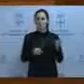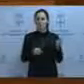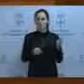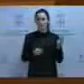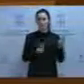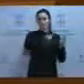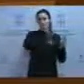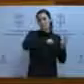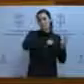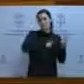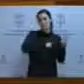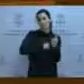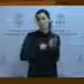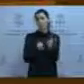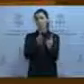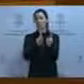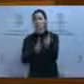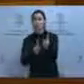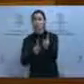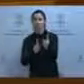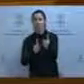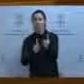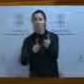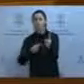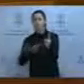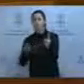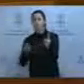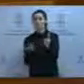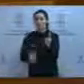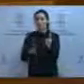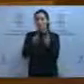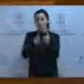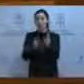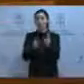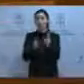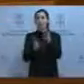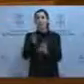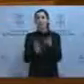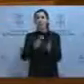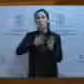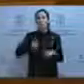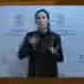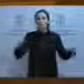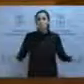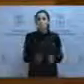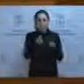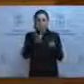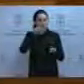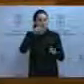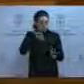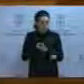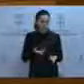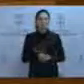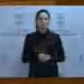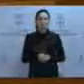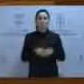menor, y son los últimos datos que están tabulados y que aparecen publicados de forma fiable.